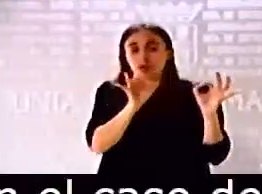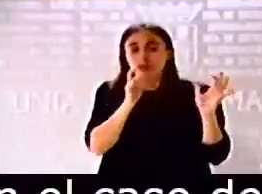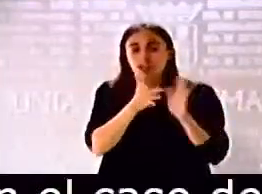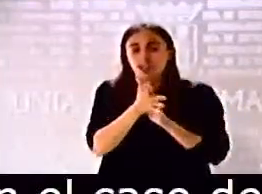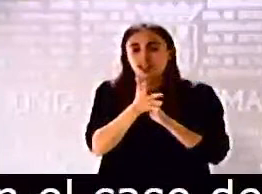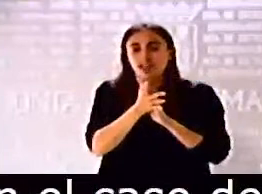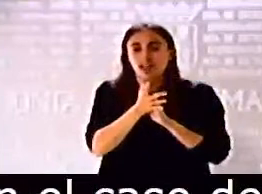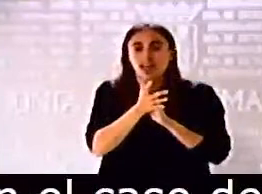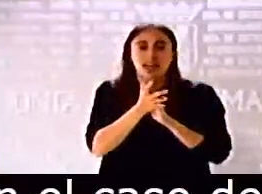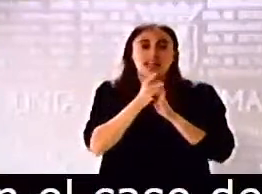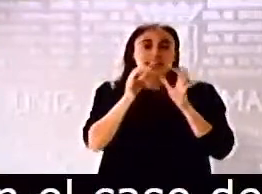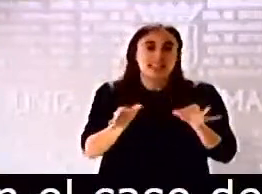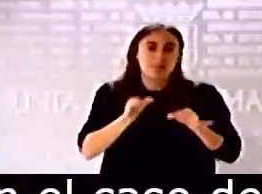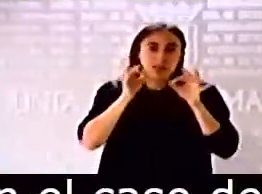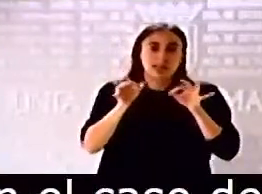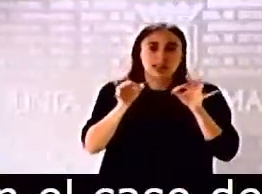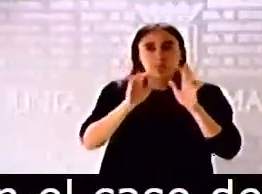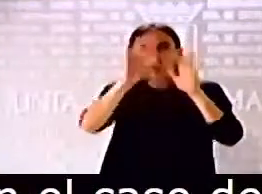en una burbuja.